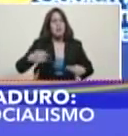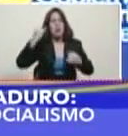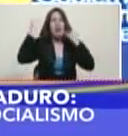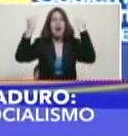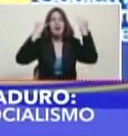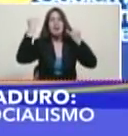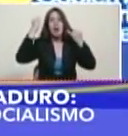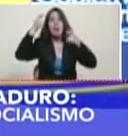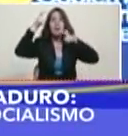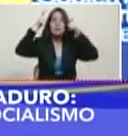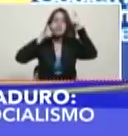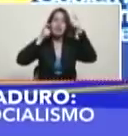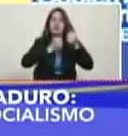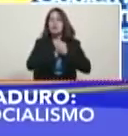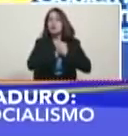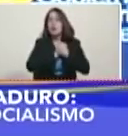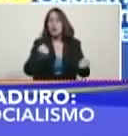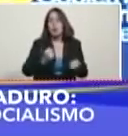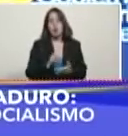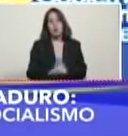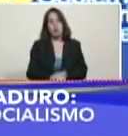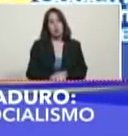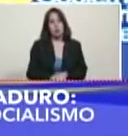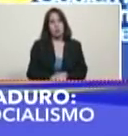su humanismo, su amor,